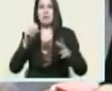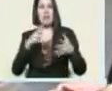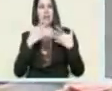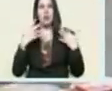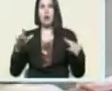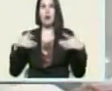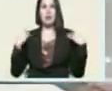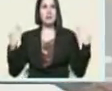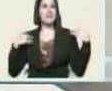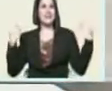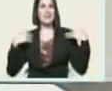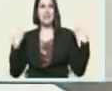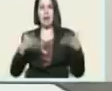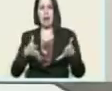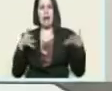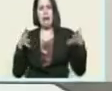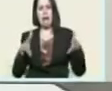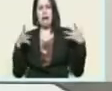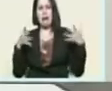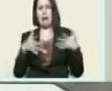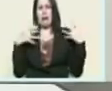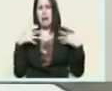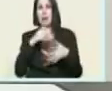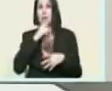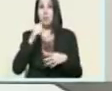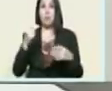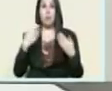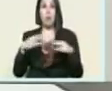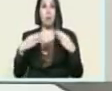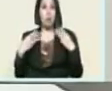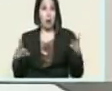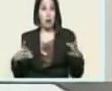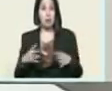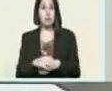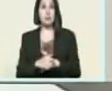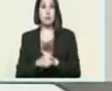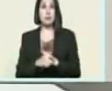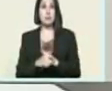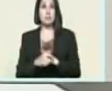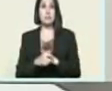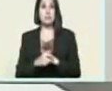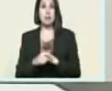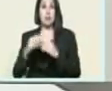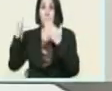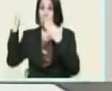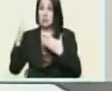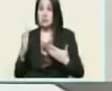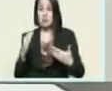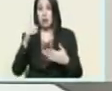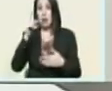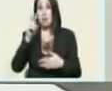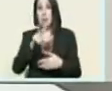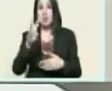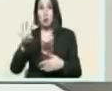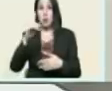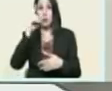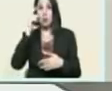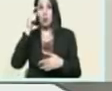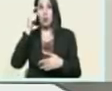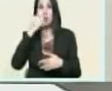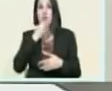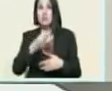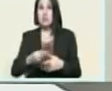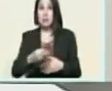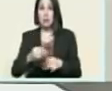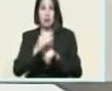victoria, victoria, victoria popular. Es el canto que vamos a tener para recibir al niño Jesús el 24 de diciembre